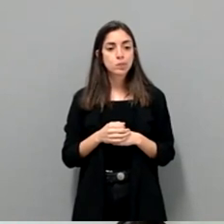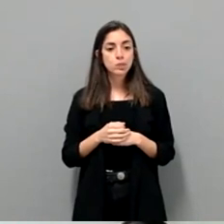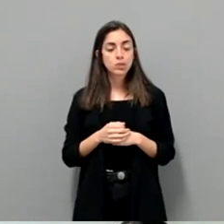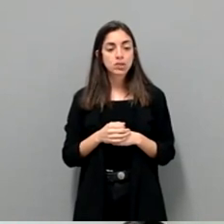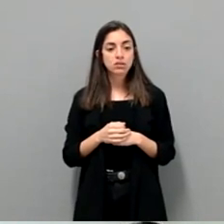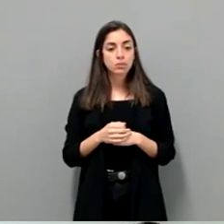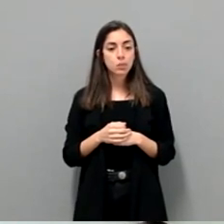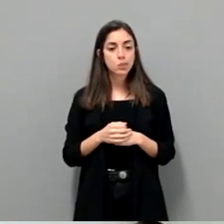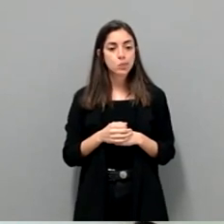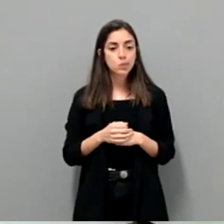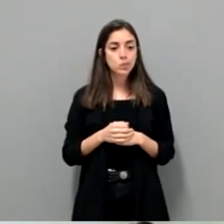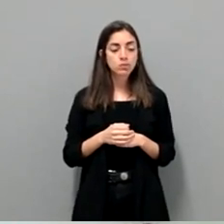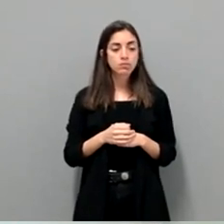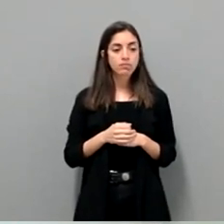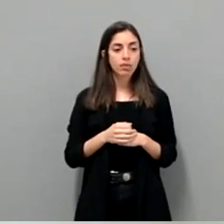personas debíamos.